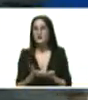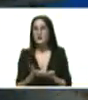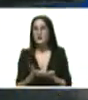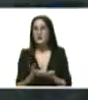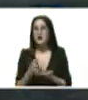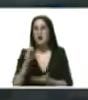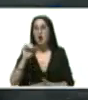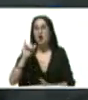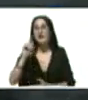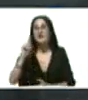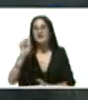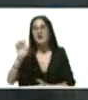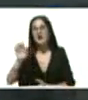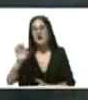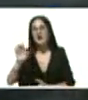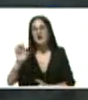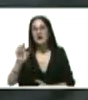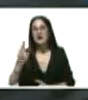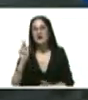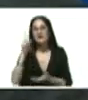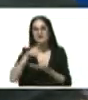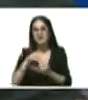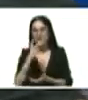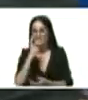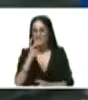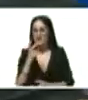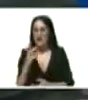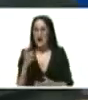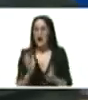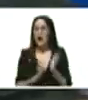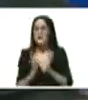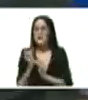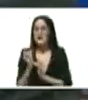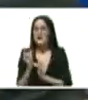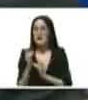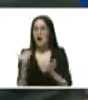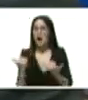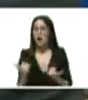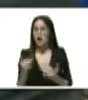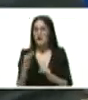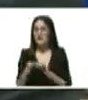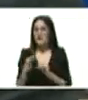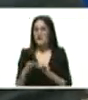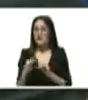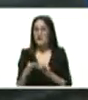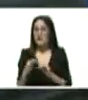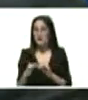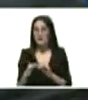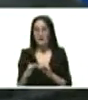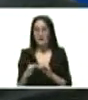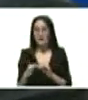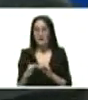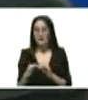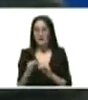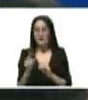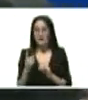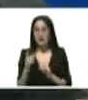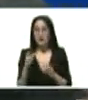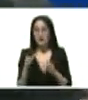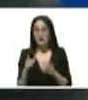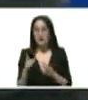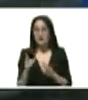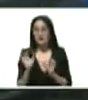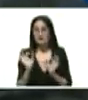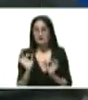OIT cuando vino su visita en el mes de abril y ahora para el mes de septiembre, que uno de los puntos